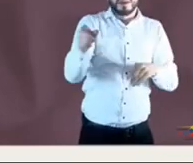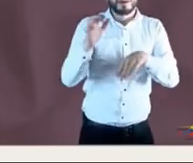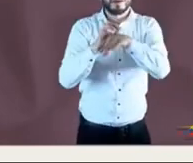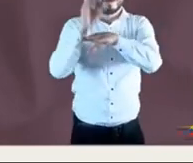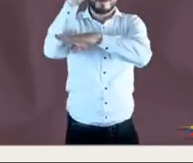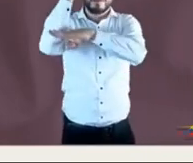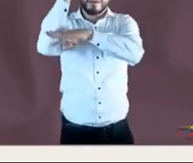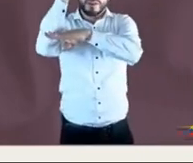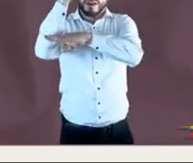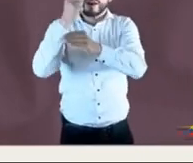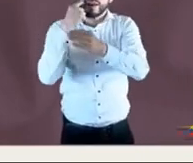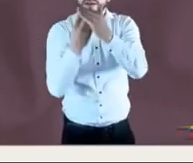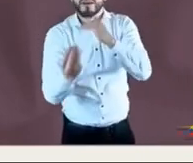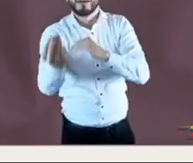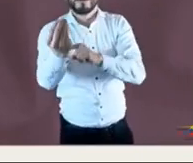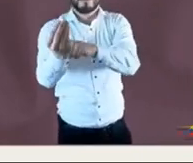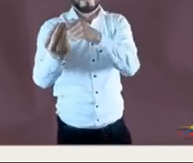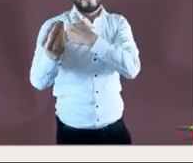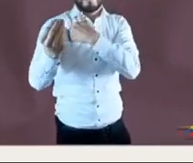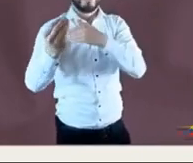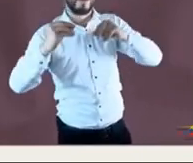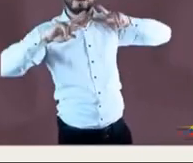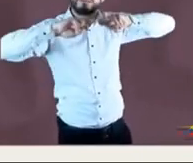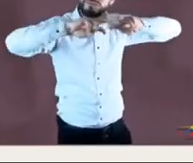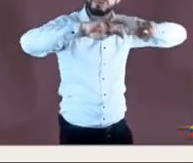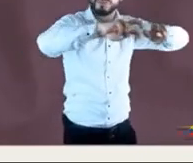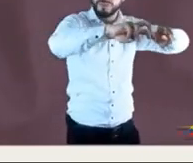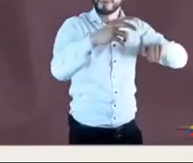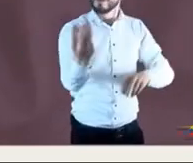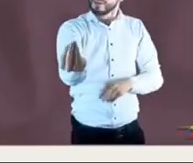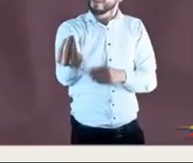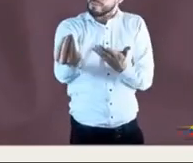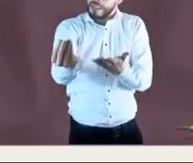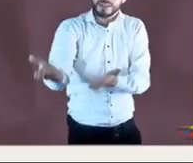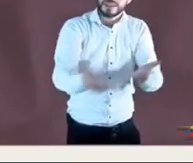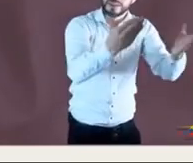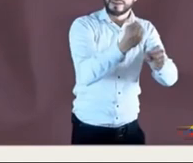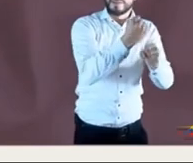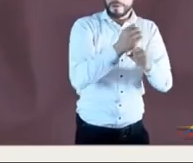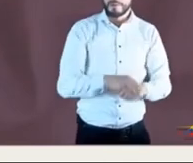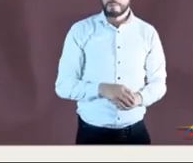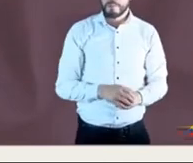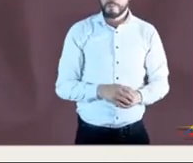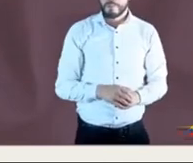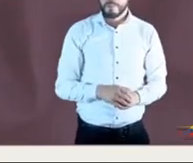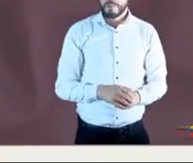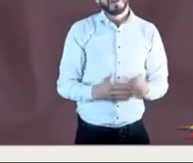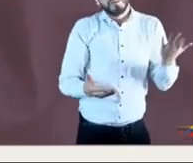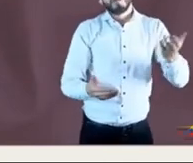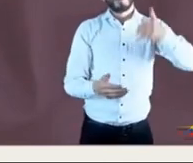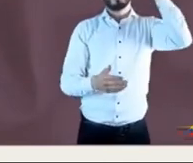Unidad Especial de Investigación. Es importante combatir la impunidad y resolver viejos